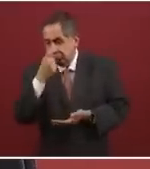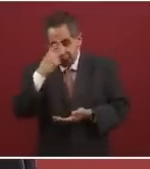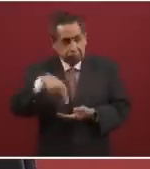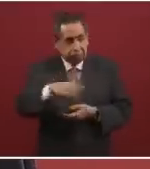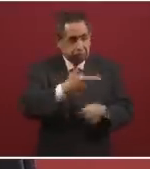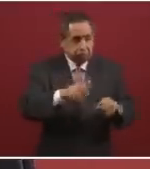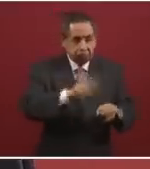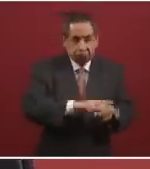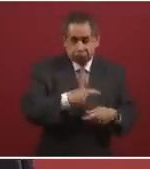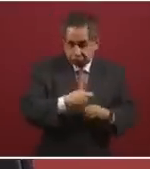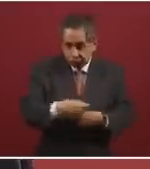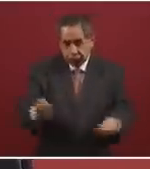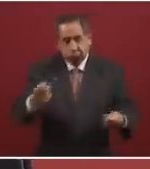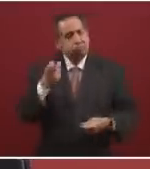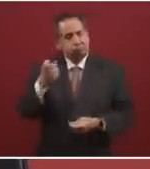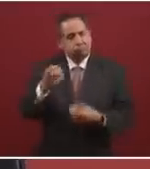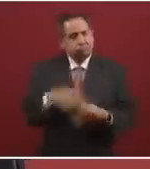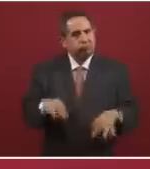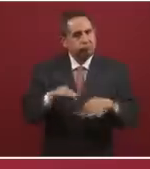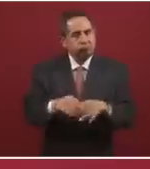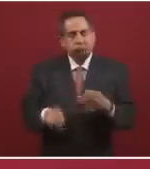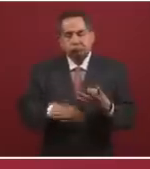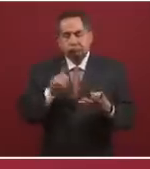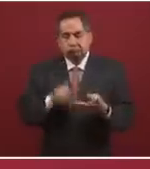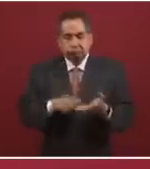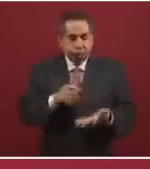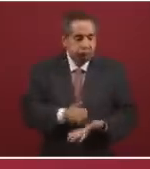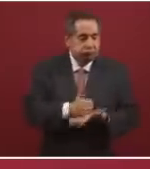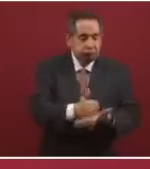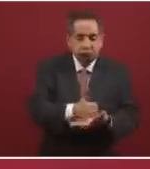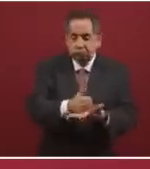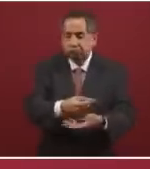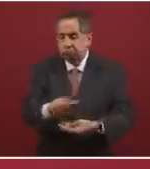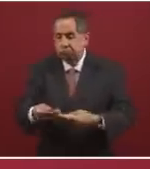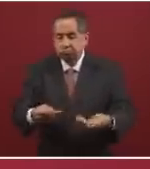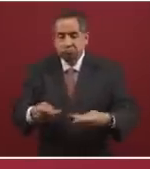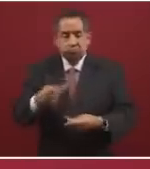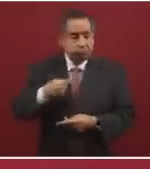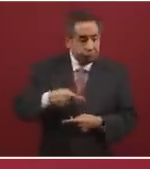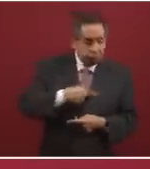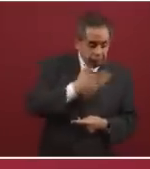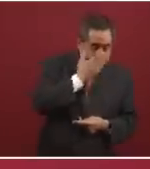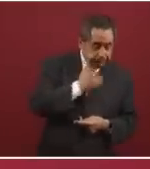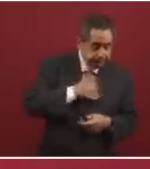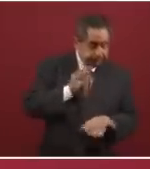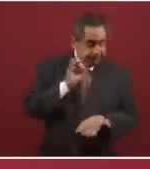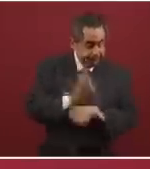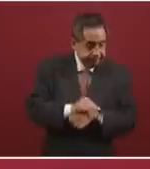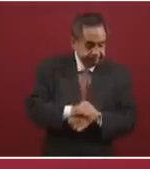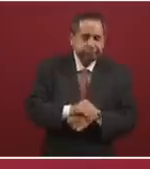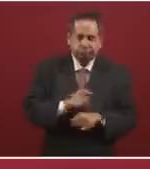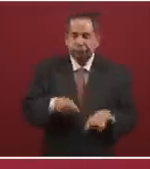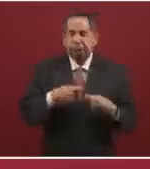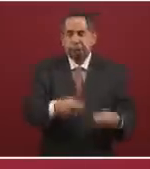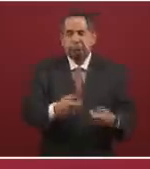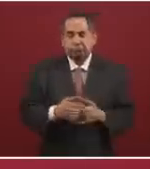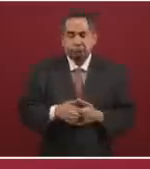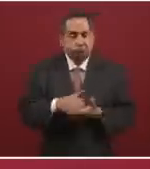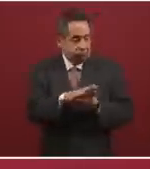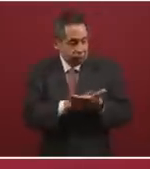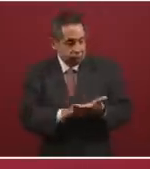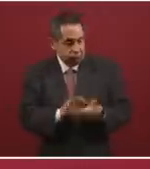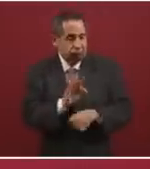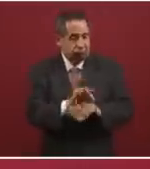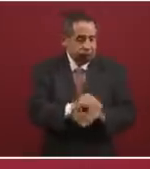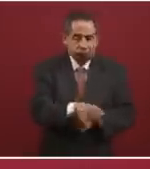salud. Me importa ayudar al desposeído, al humilde, al